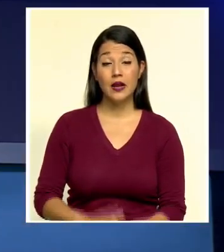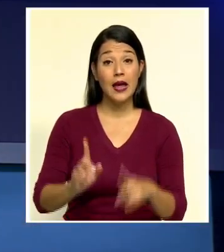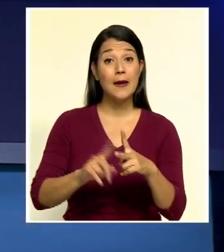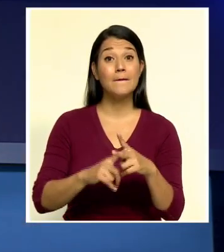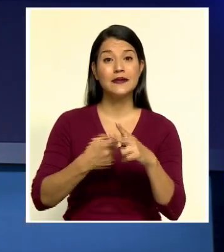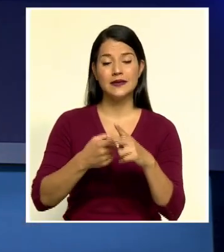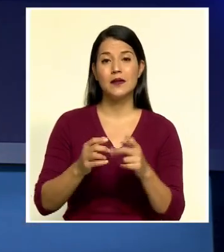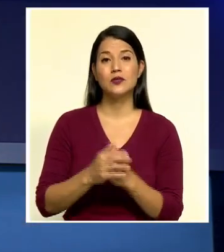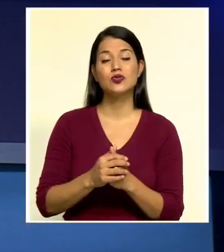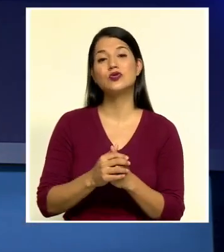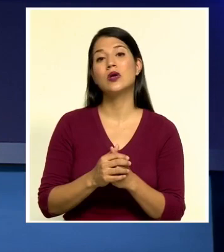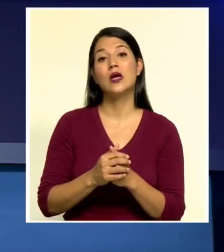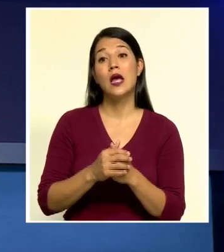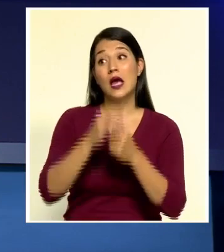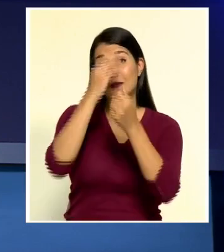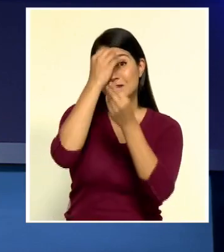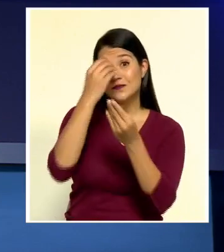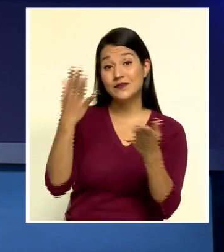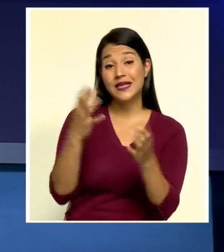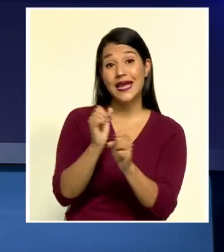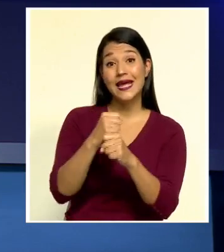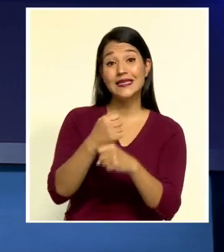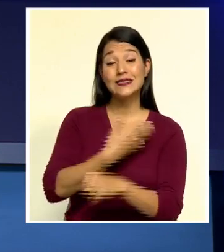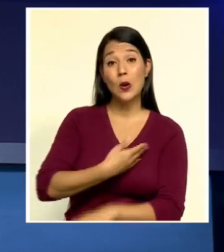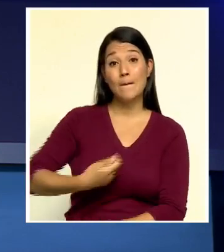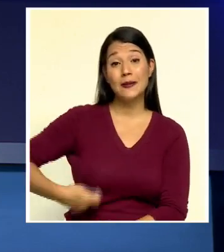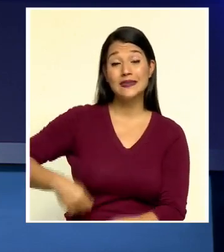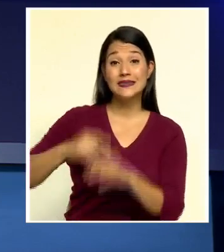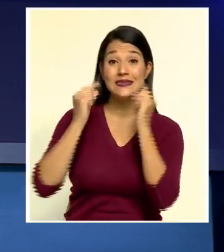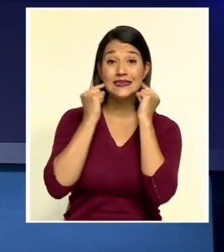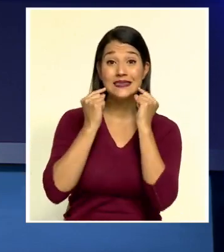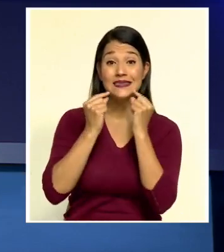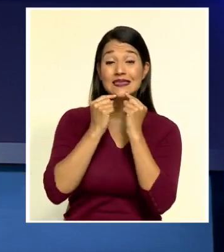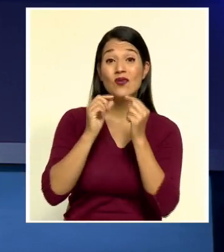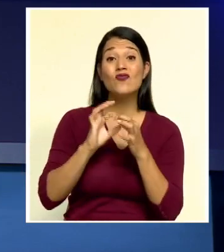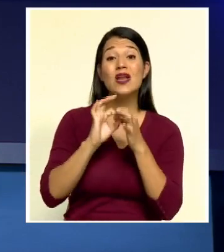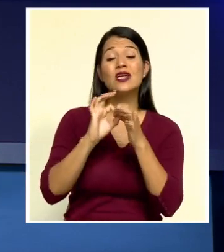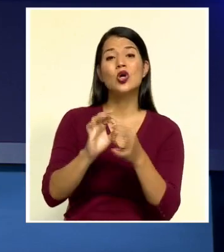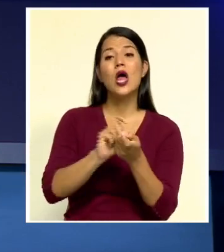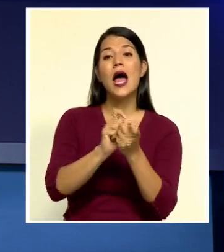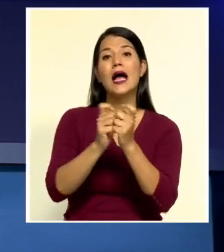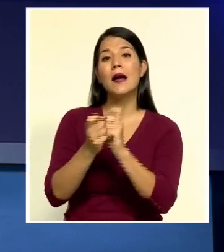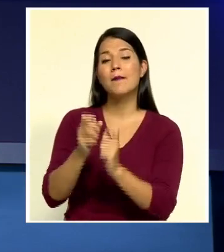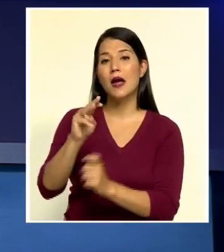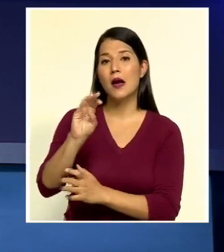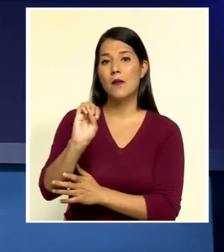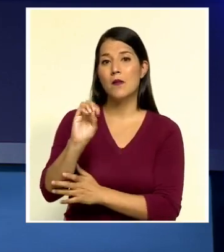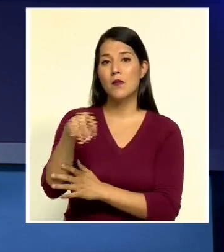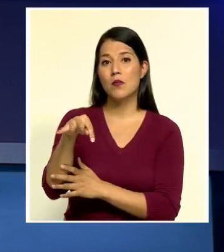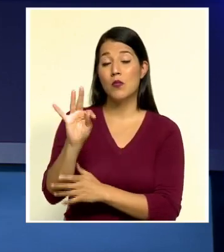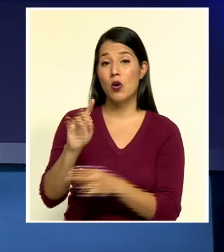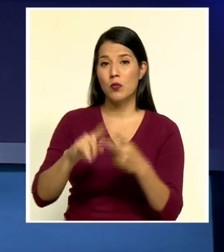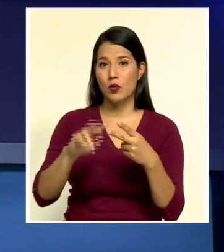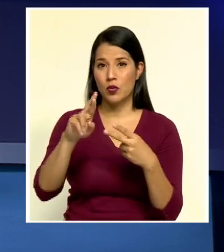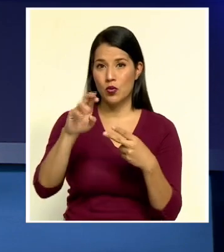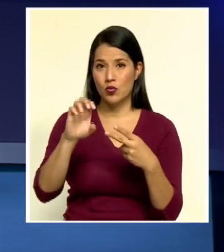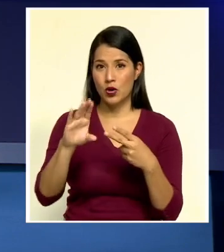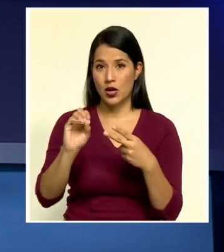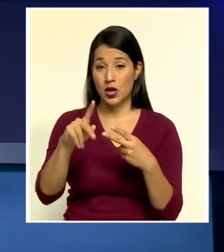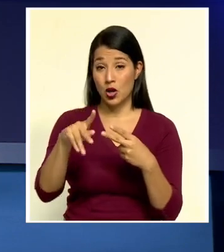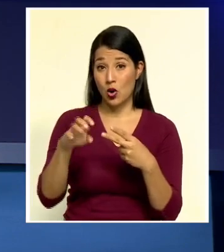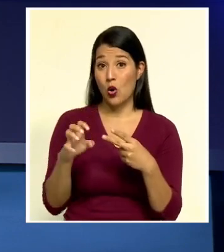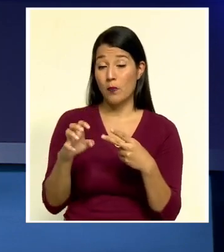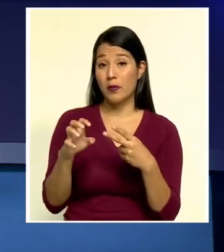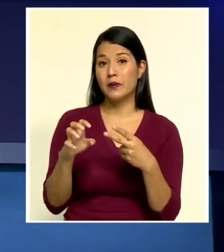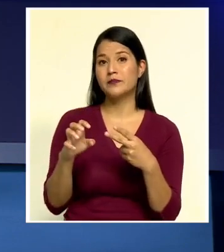Arrancamos y es que el anuncio del presidente electo Rodrigo Chávez de reestructurar el MOP y Recope encontró eco en los nuevos diputados,